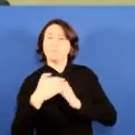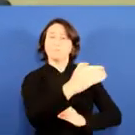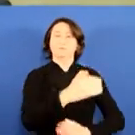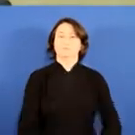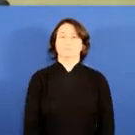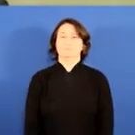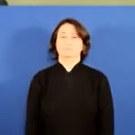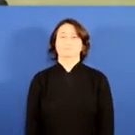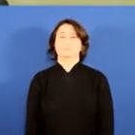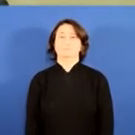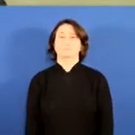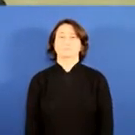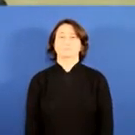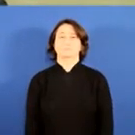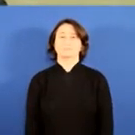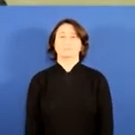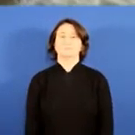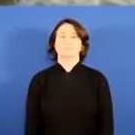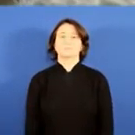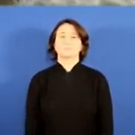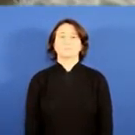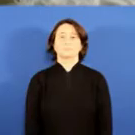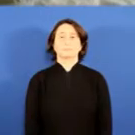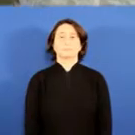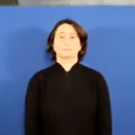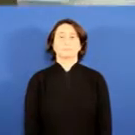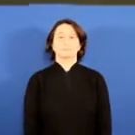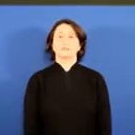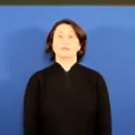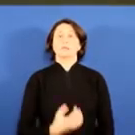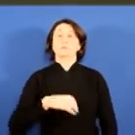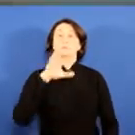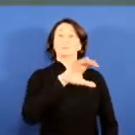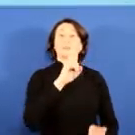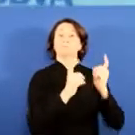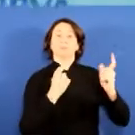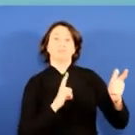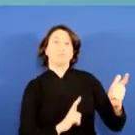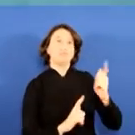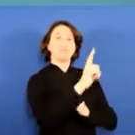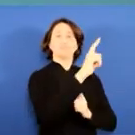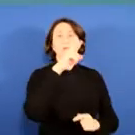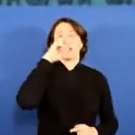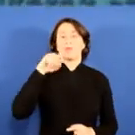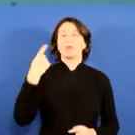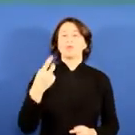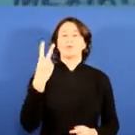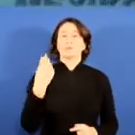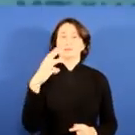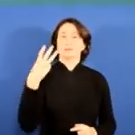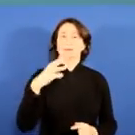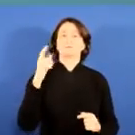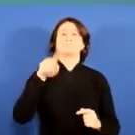se ha celebrado para presentar una nueva misión empresarial que está ya preparando la Diputación en colaboración con la Cámara de